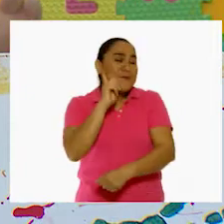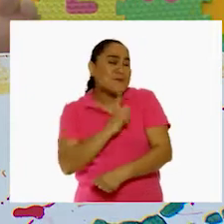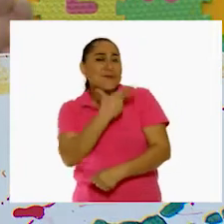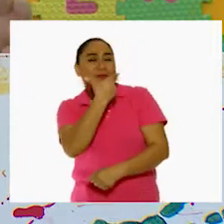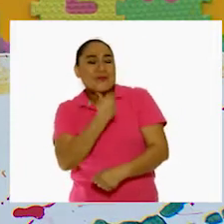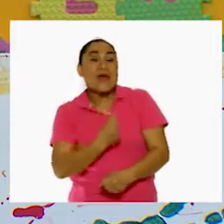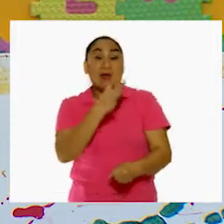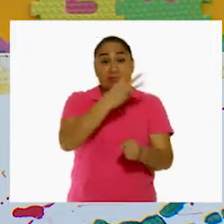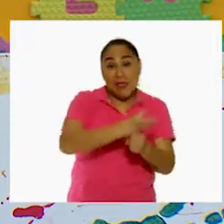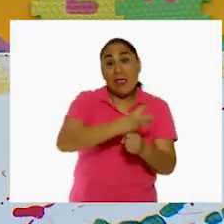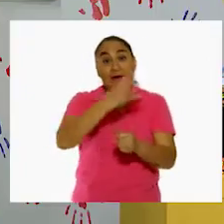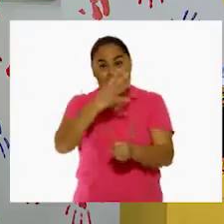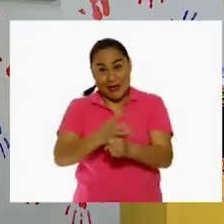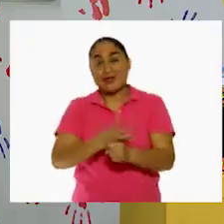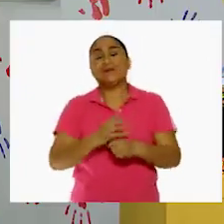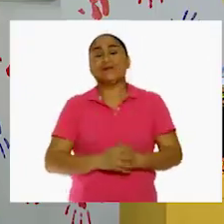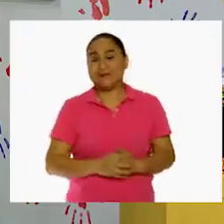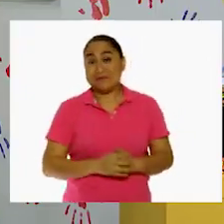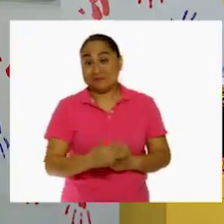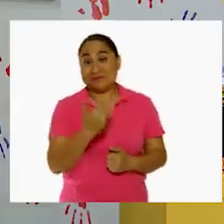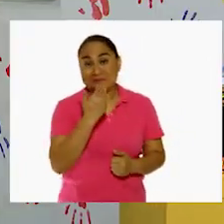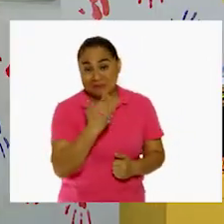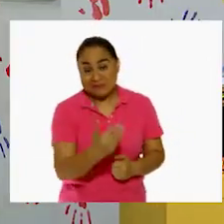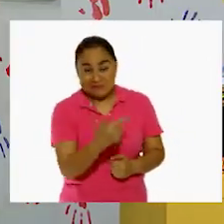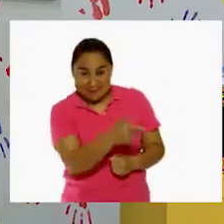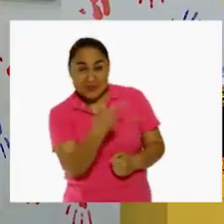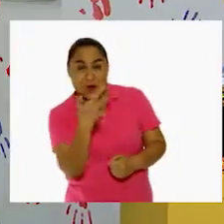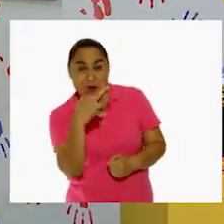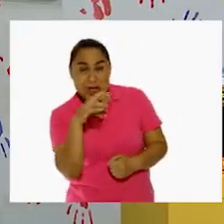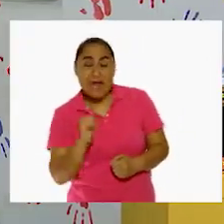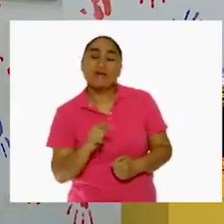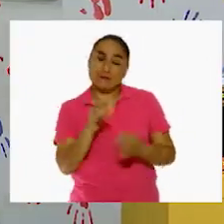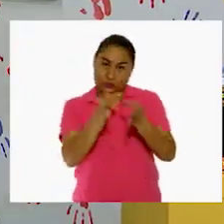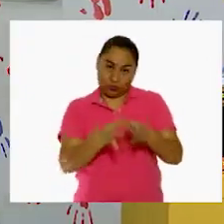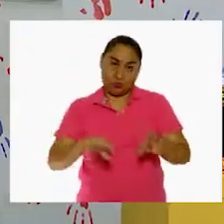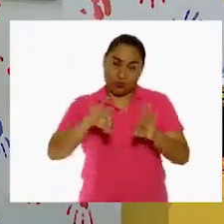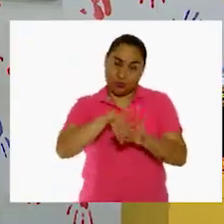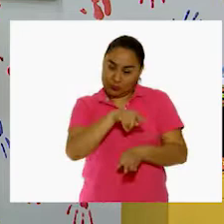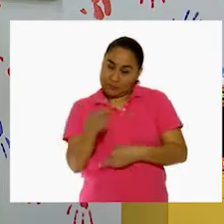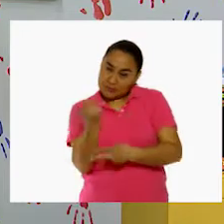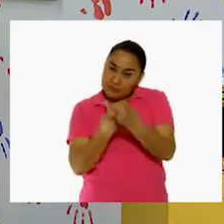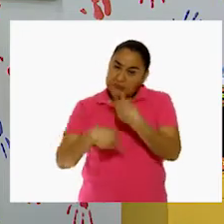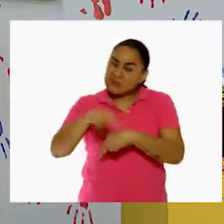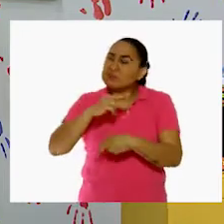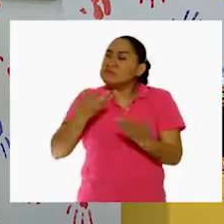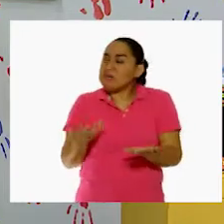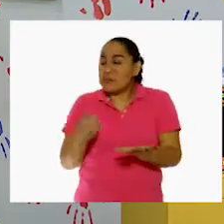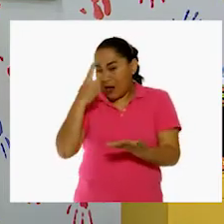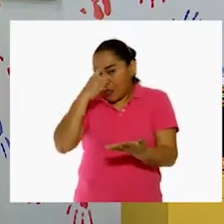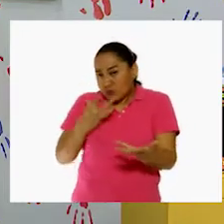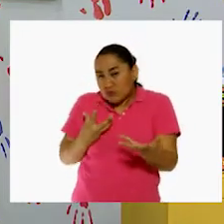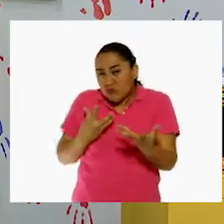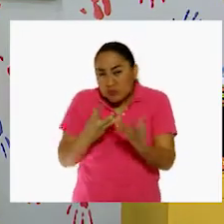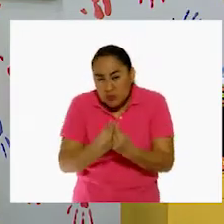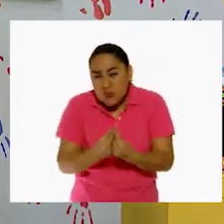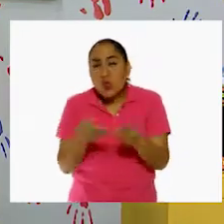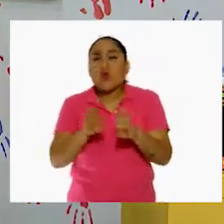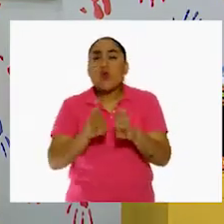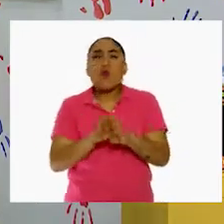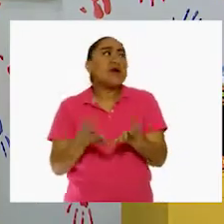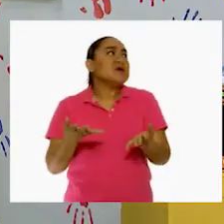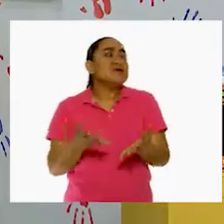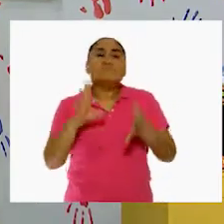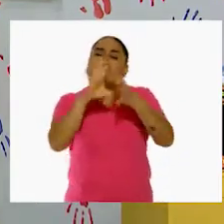cuarto de primaria. Muy bien, Gloria. Es muy importante que estés aquí, Gloria, para que juntos contemos